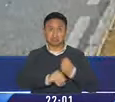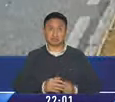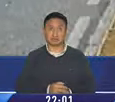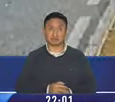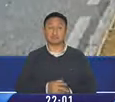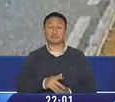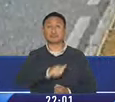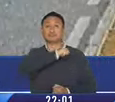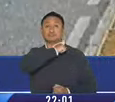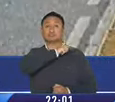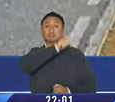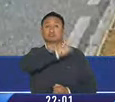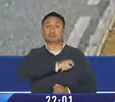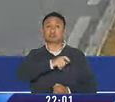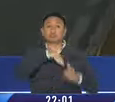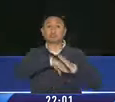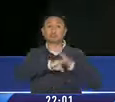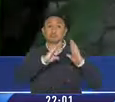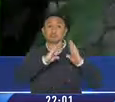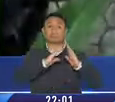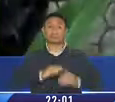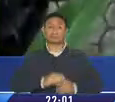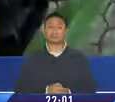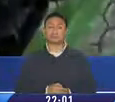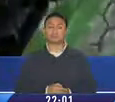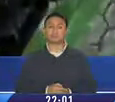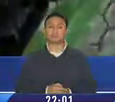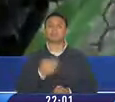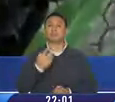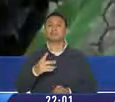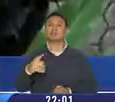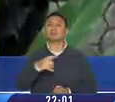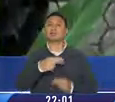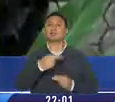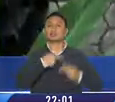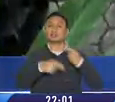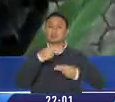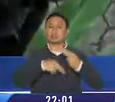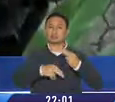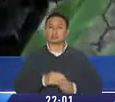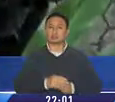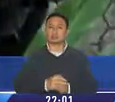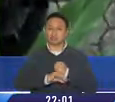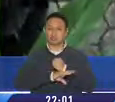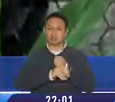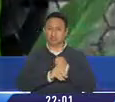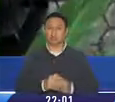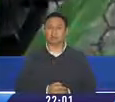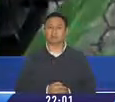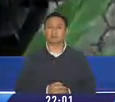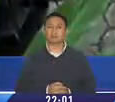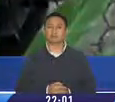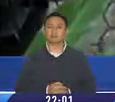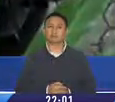peatones, a domicilios, incluso a locales comerciales.